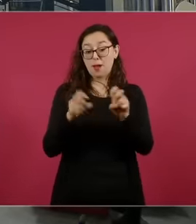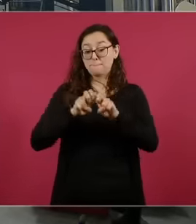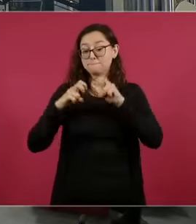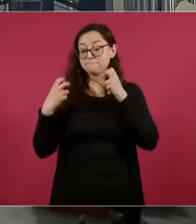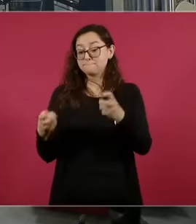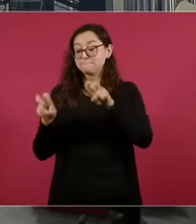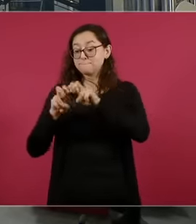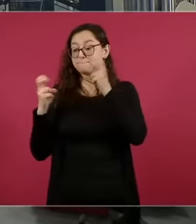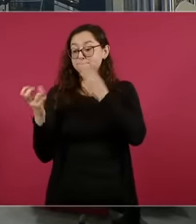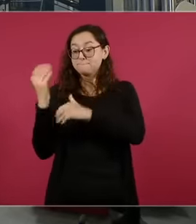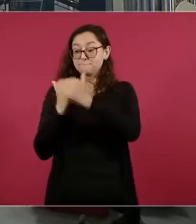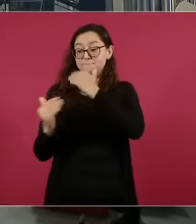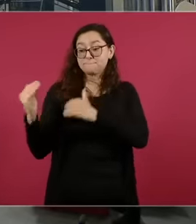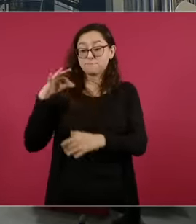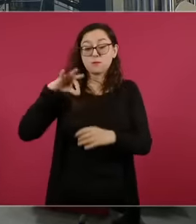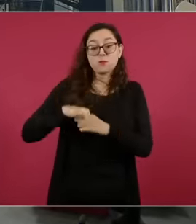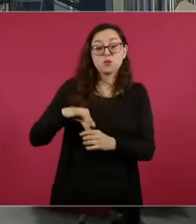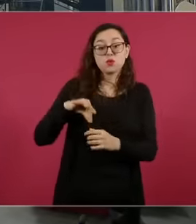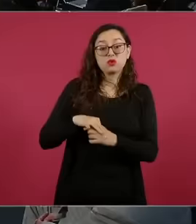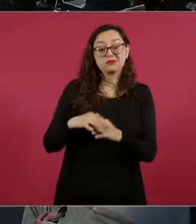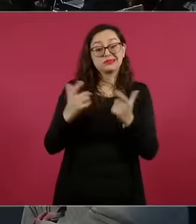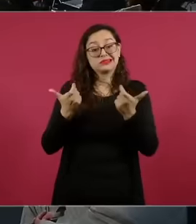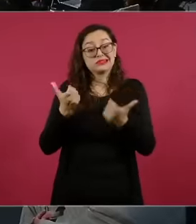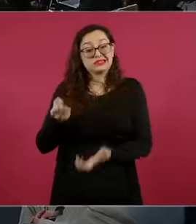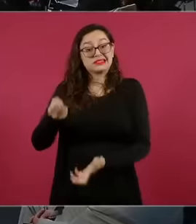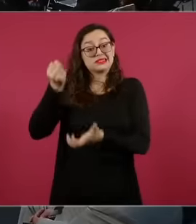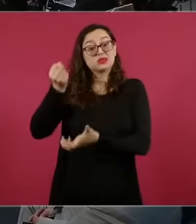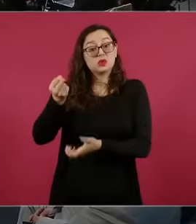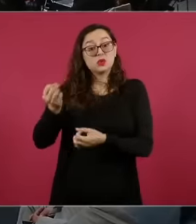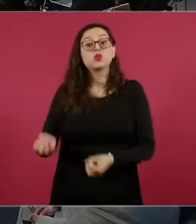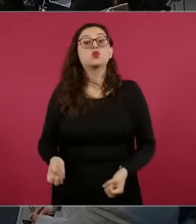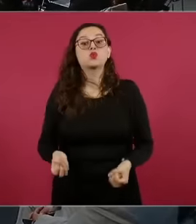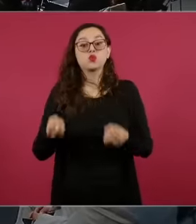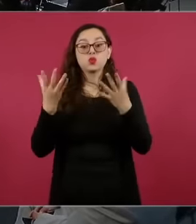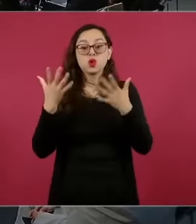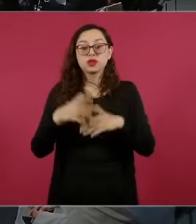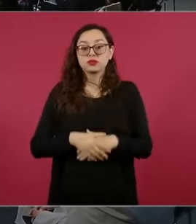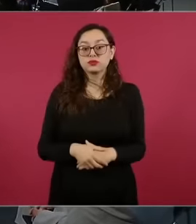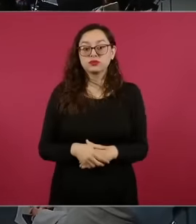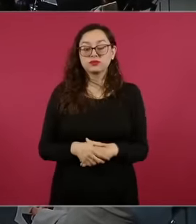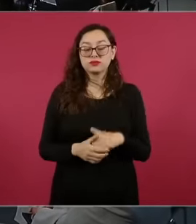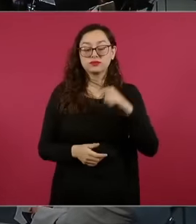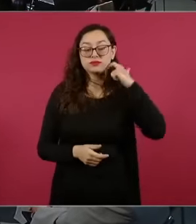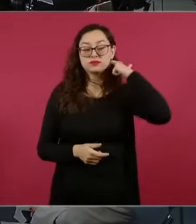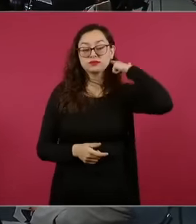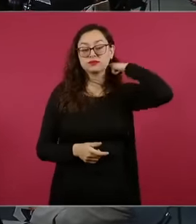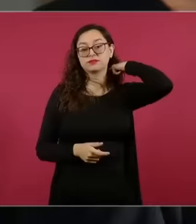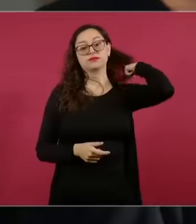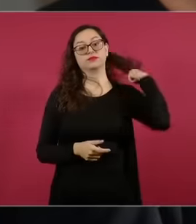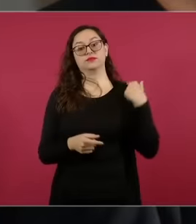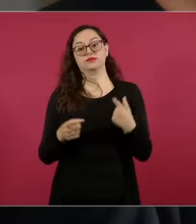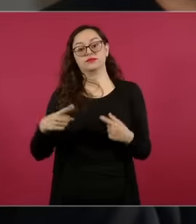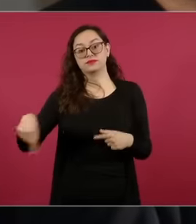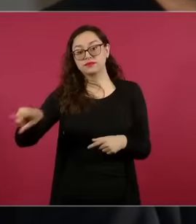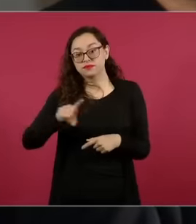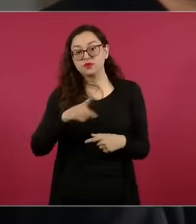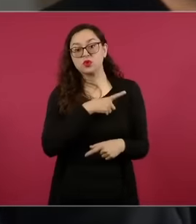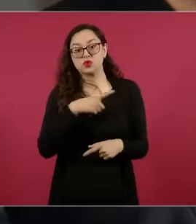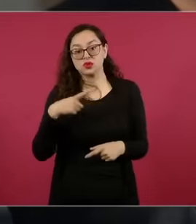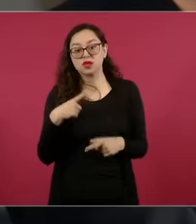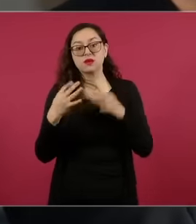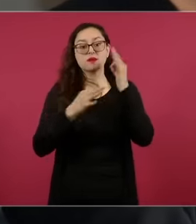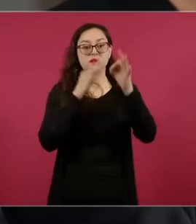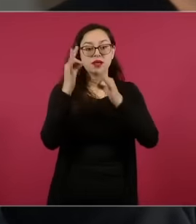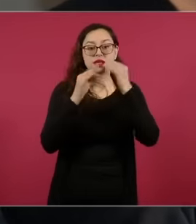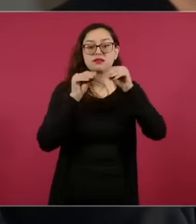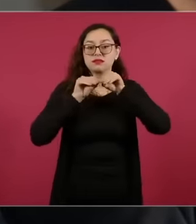sería el costo de las campañas, de todo lo que se debe de llevar por el presupuesto? Ya sé